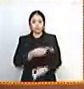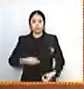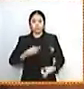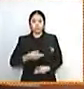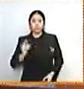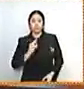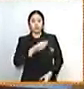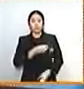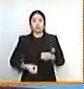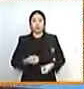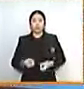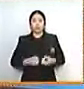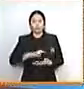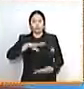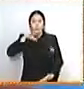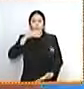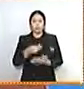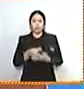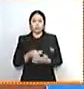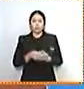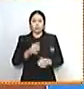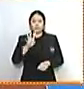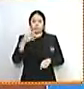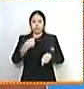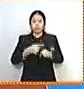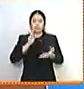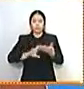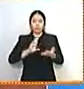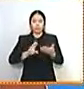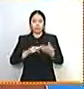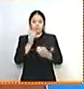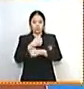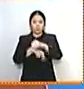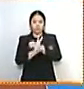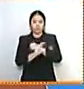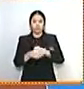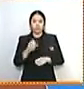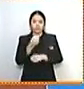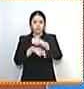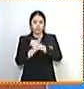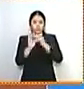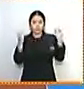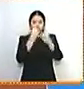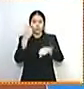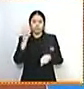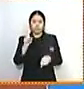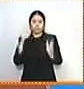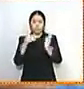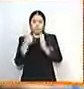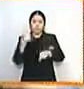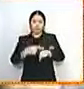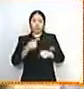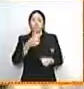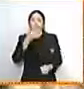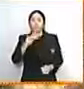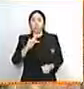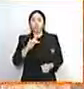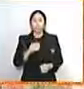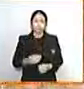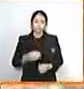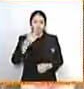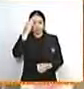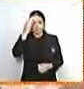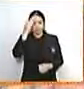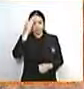nuestro sorteo multiplicando su dinero 4.000 veces su inversión con premiados y 1.000 veces con premiados mínimos. Les deseo mucha suerte porque vamos a conocer el